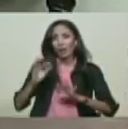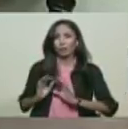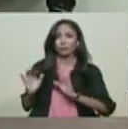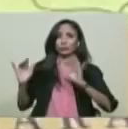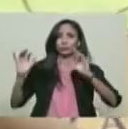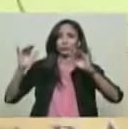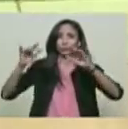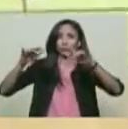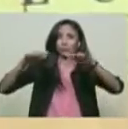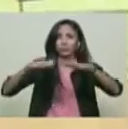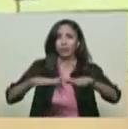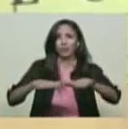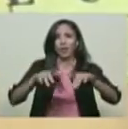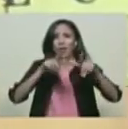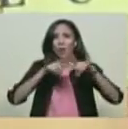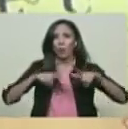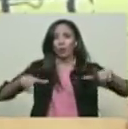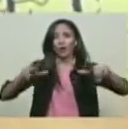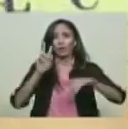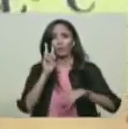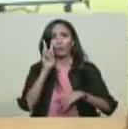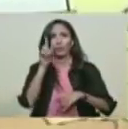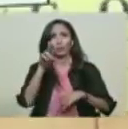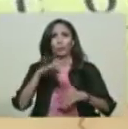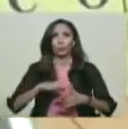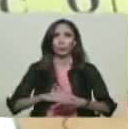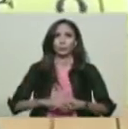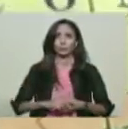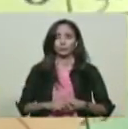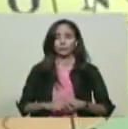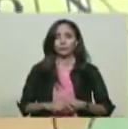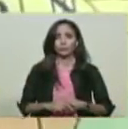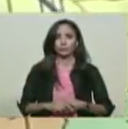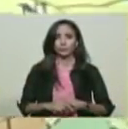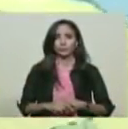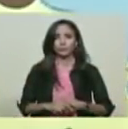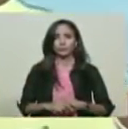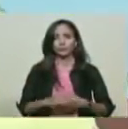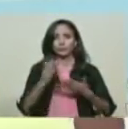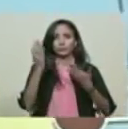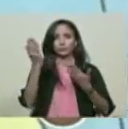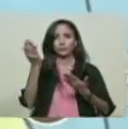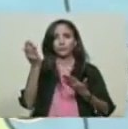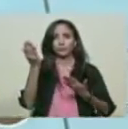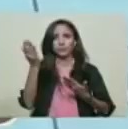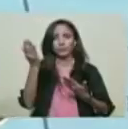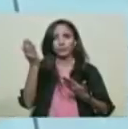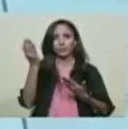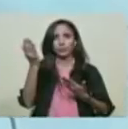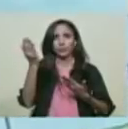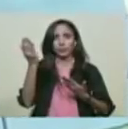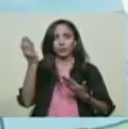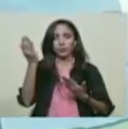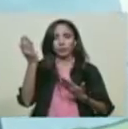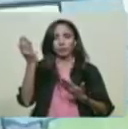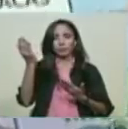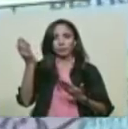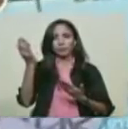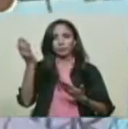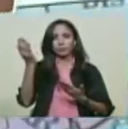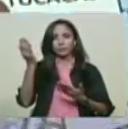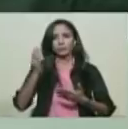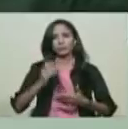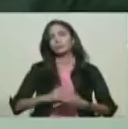de Sazárida, Guaranao, Las Piedras, La Vela, Muaco, San José de la Costa y